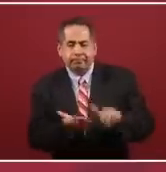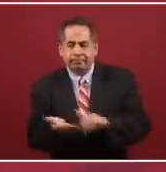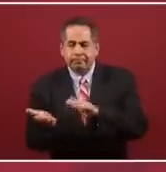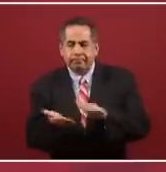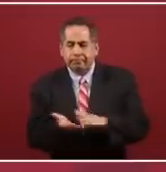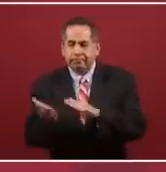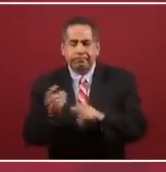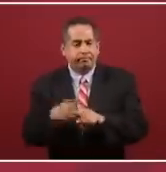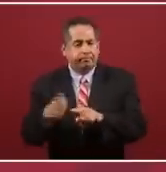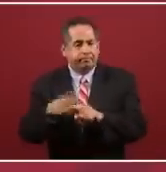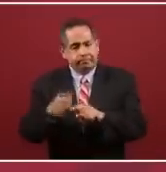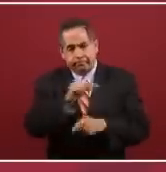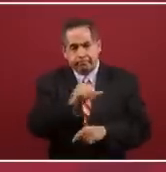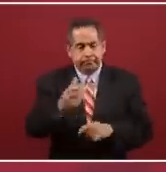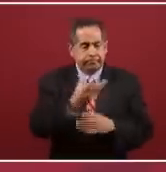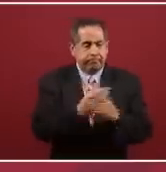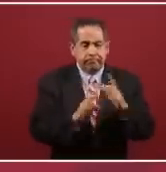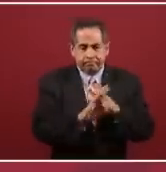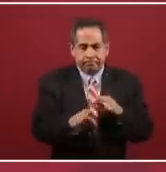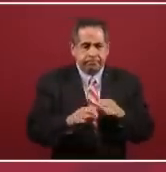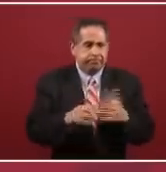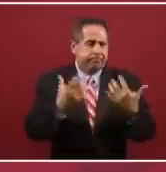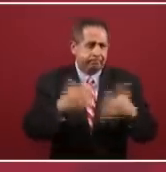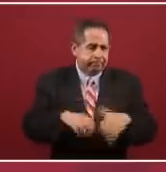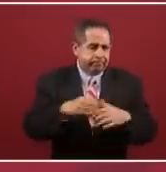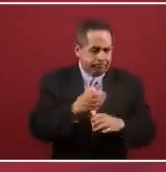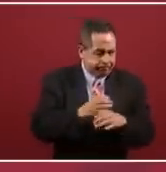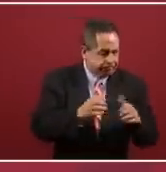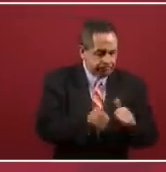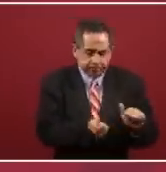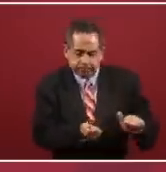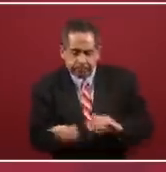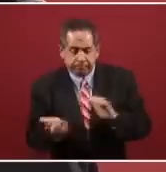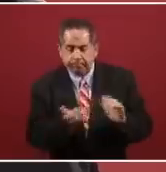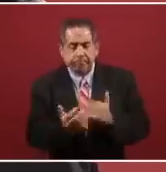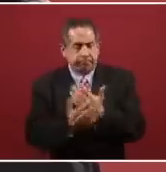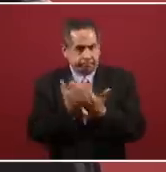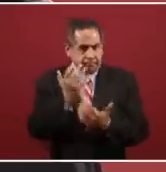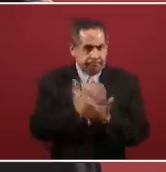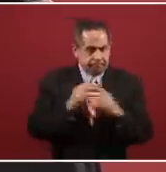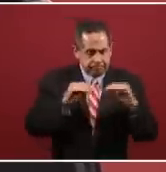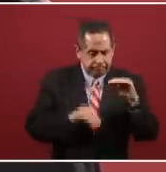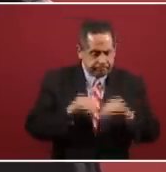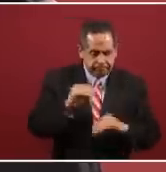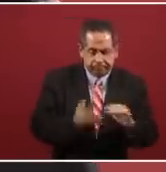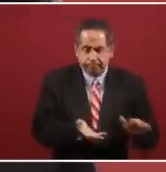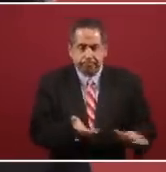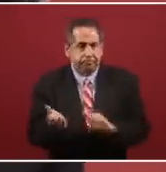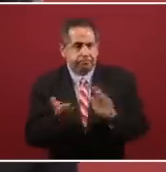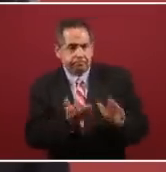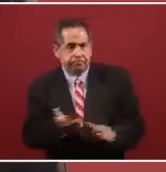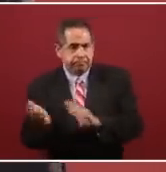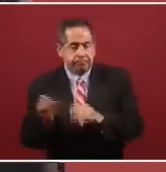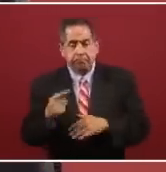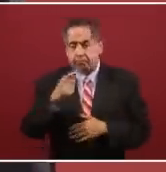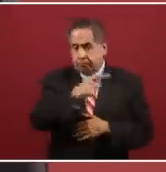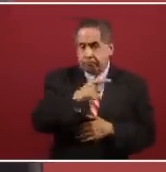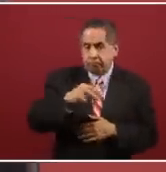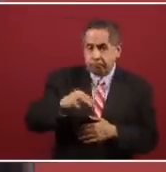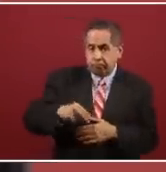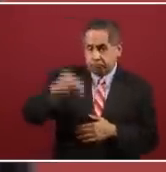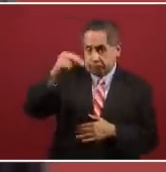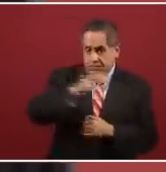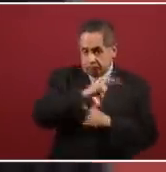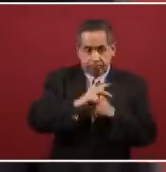migrantes. Nos están ofreciendo las empresas maquiladoras del norte del país